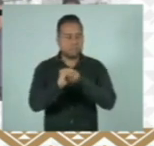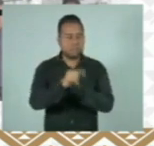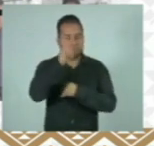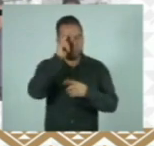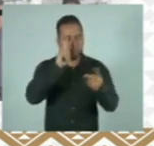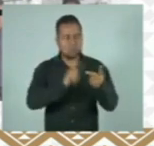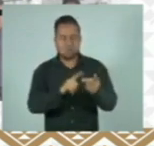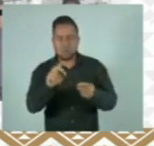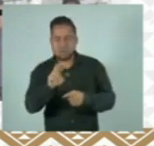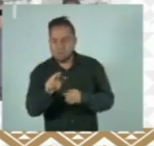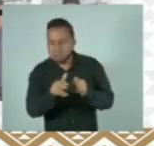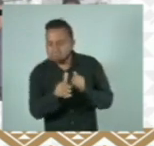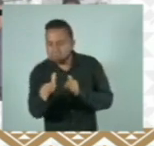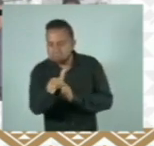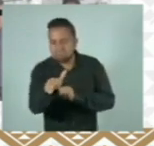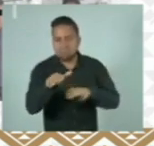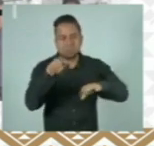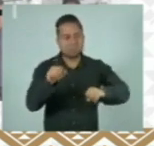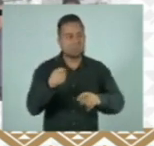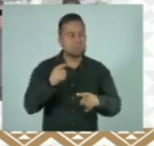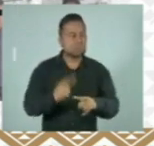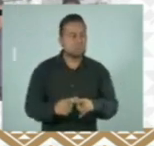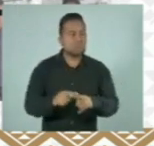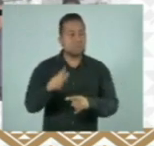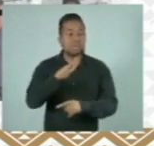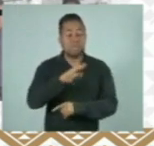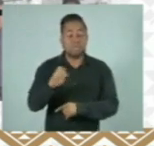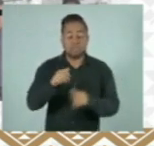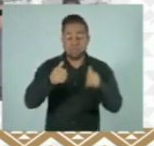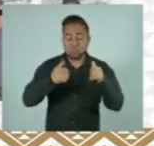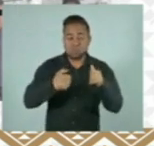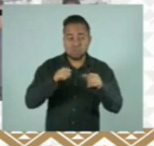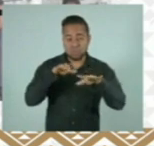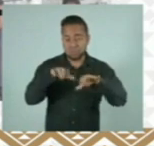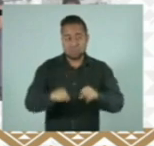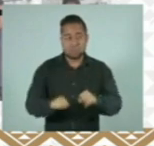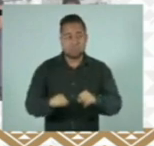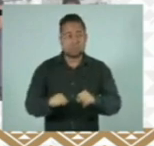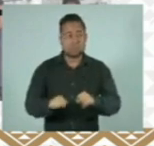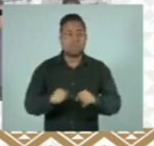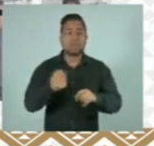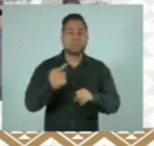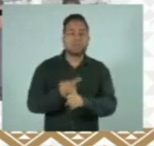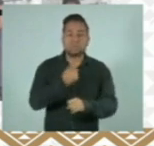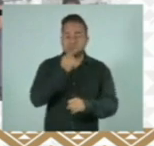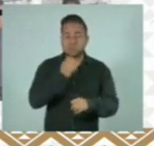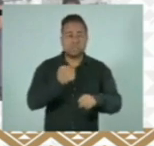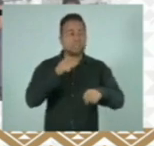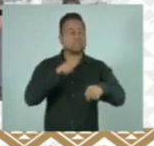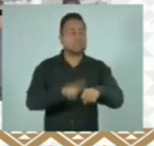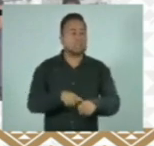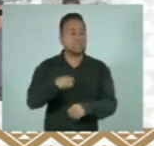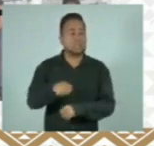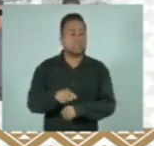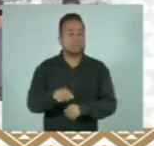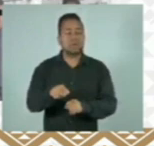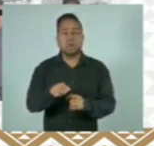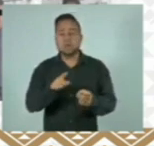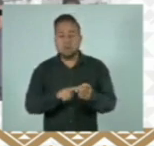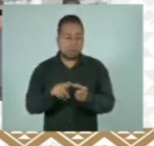Agencia de la Reforma, realizó el aseguramiento de 500 dosis de cristal. Se encontraba patrullando lo que es la Policía Estatal, en unas